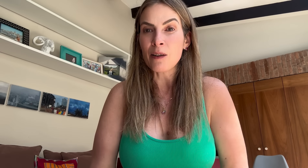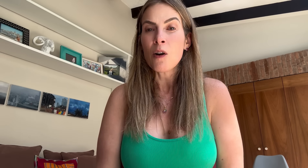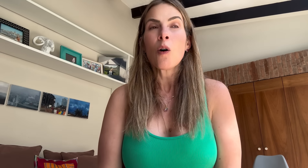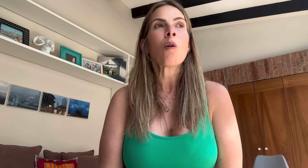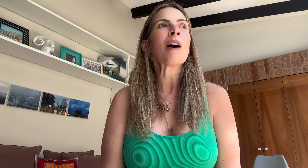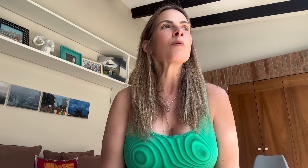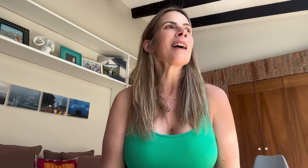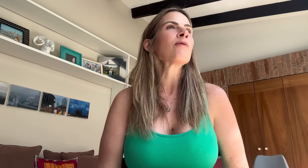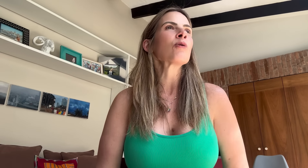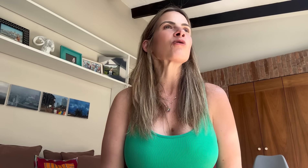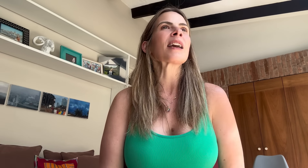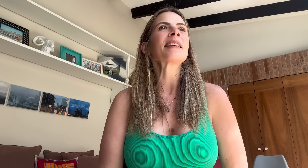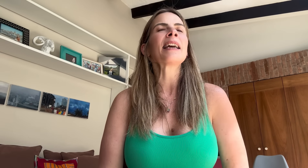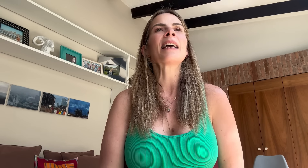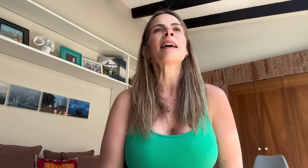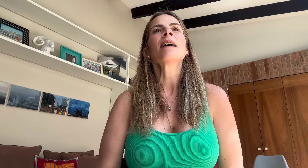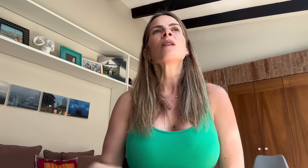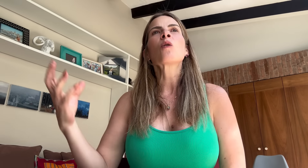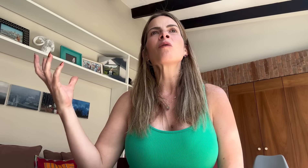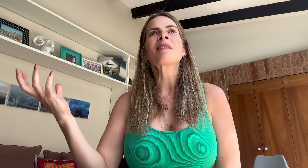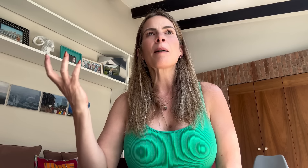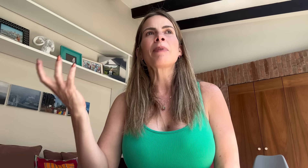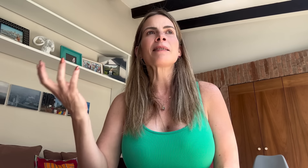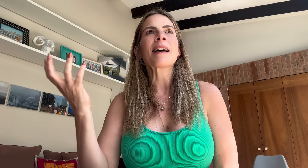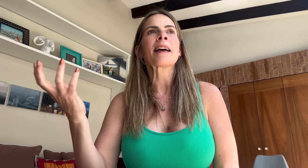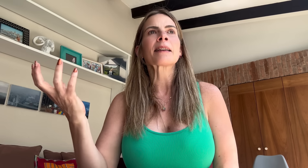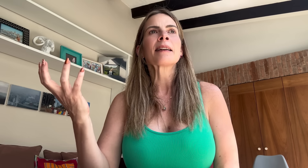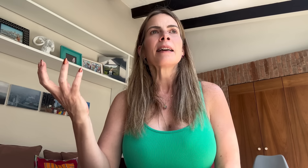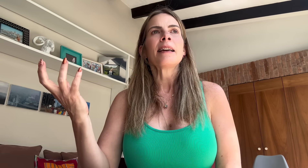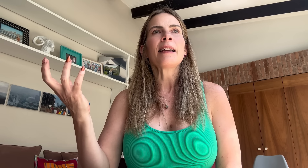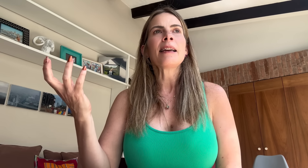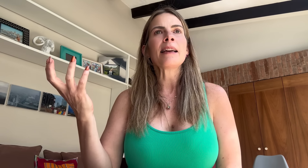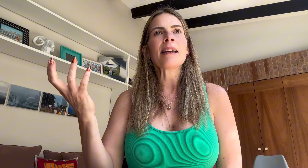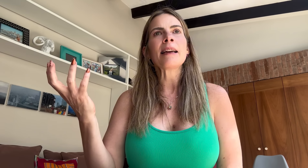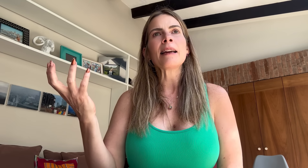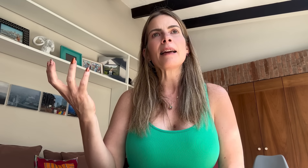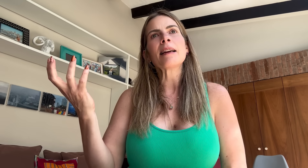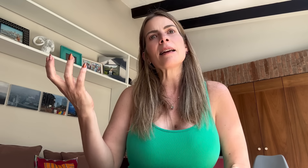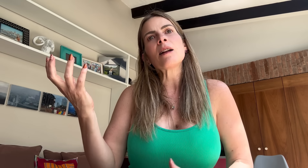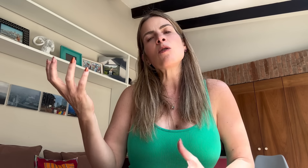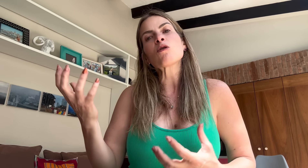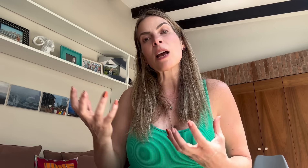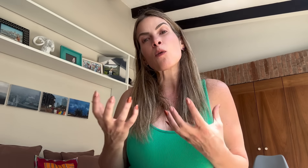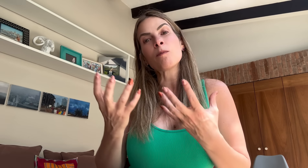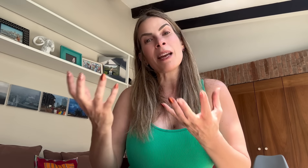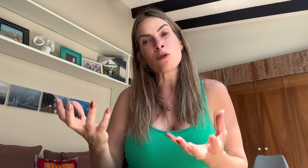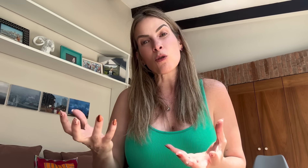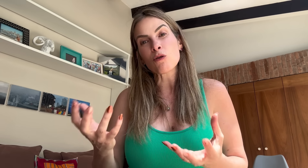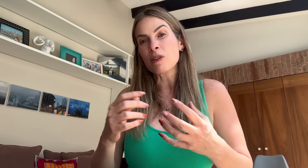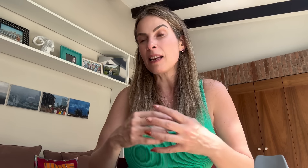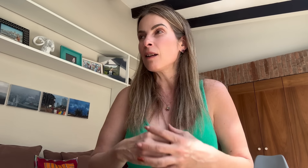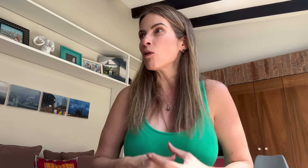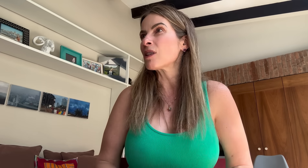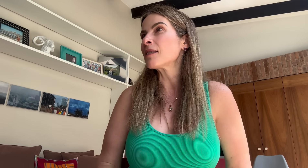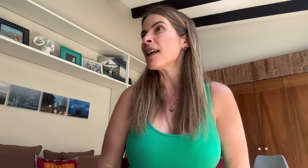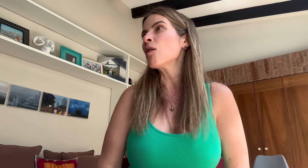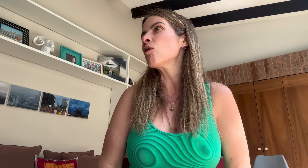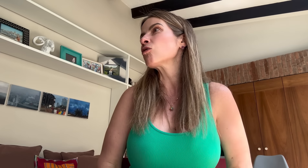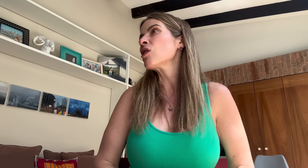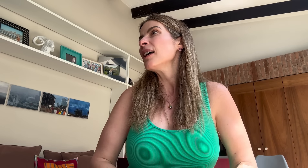que se quiere gestar o a una voz que quiere contrapesar los argumentos y